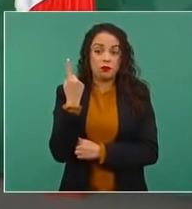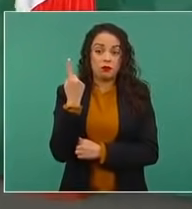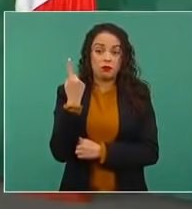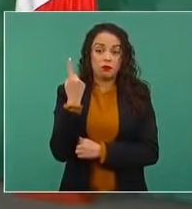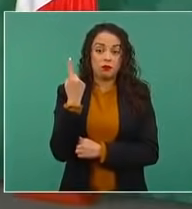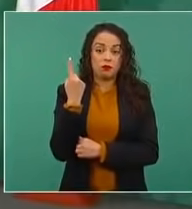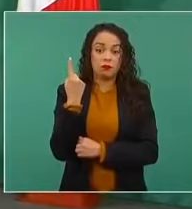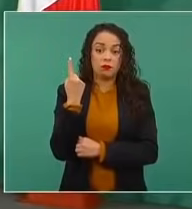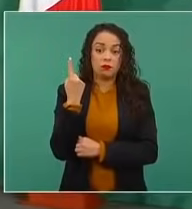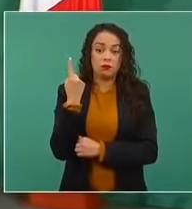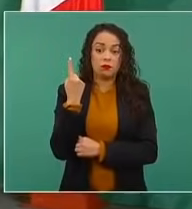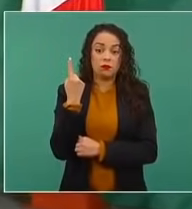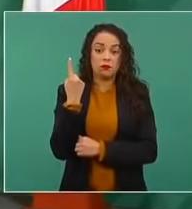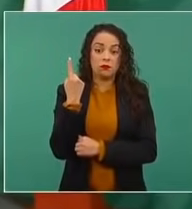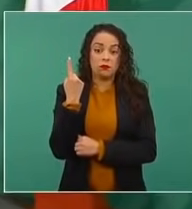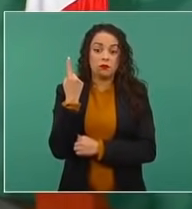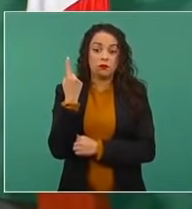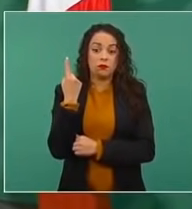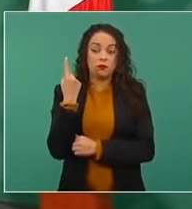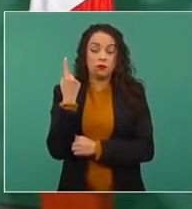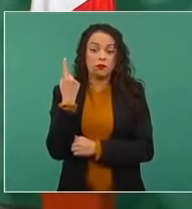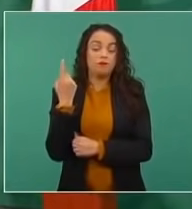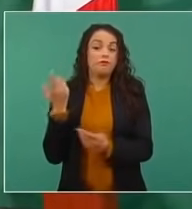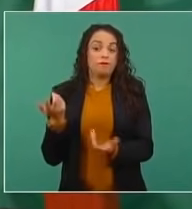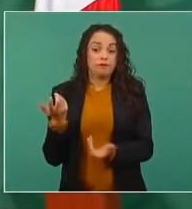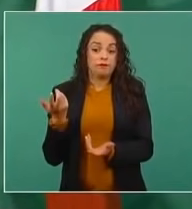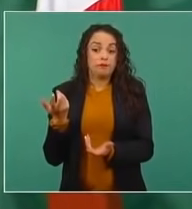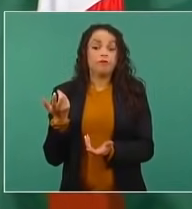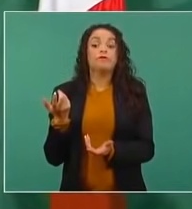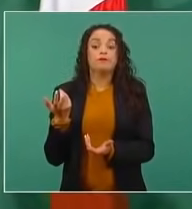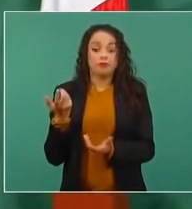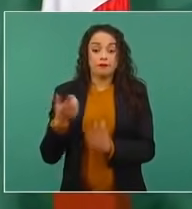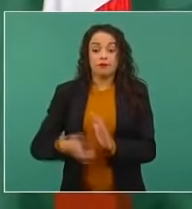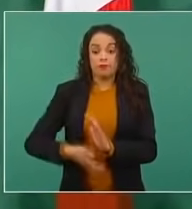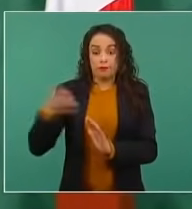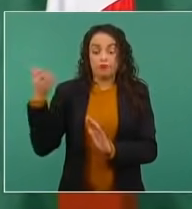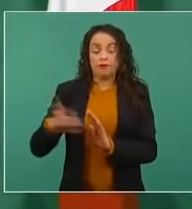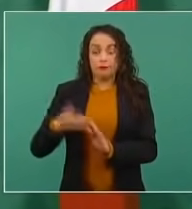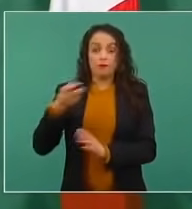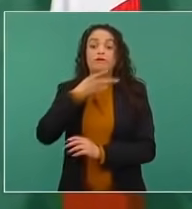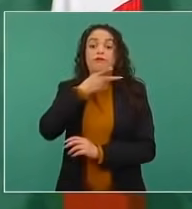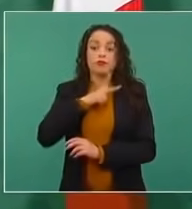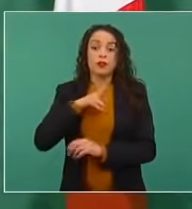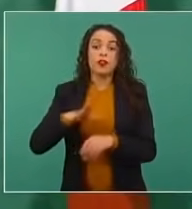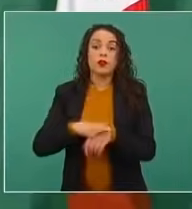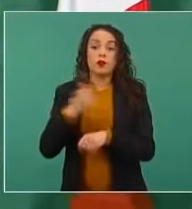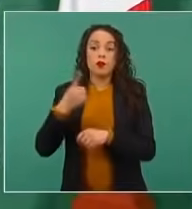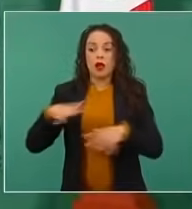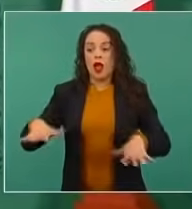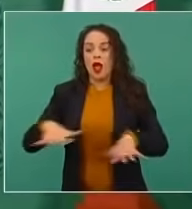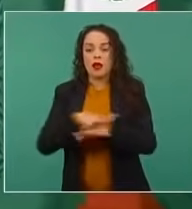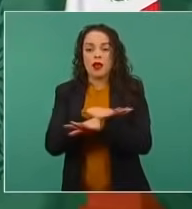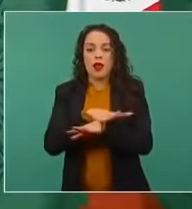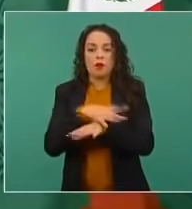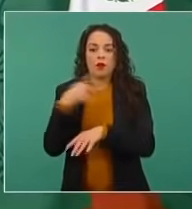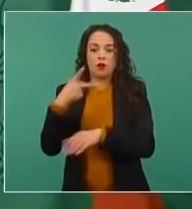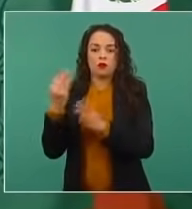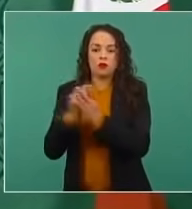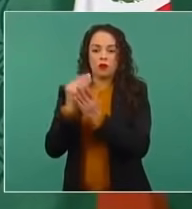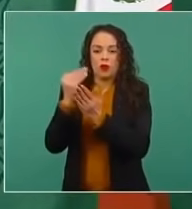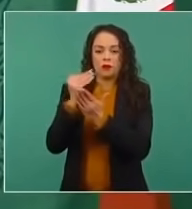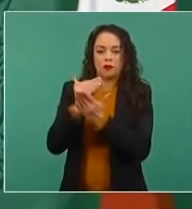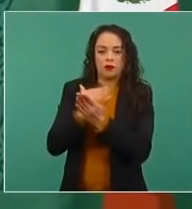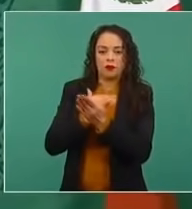y estamos extrayendo petróleo porque cambió la política en tierra o en aguas someras